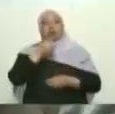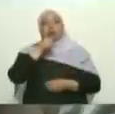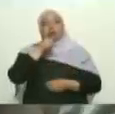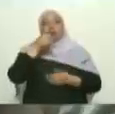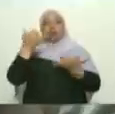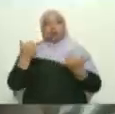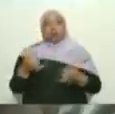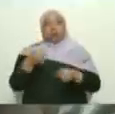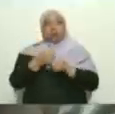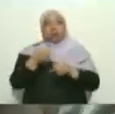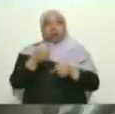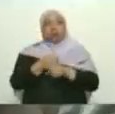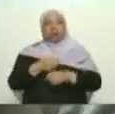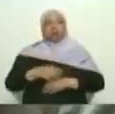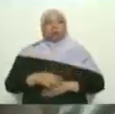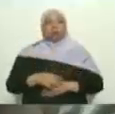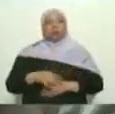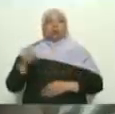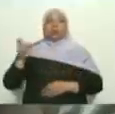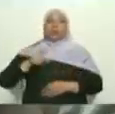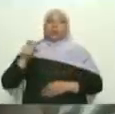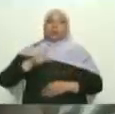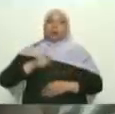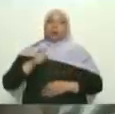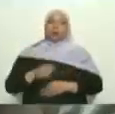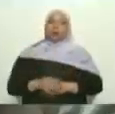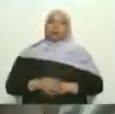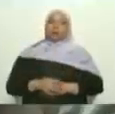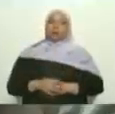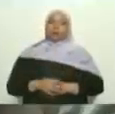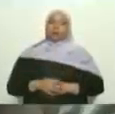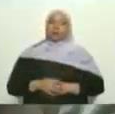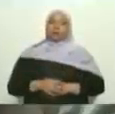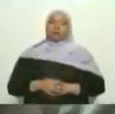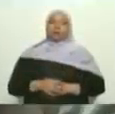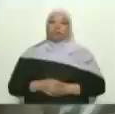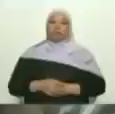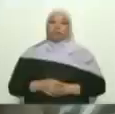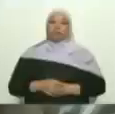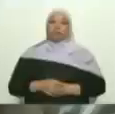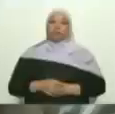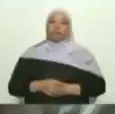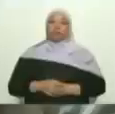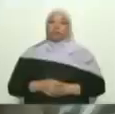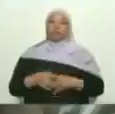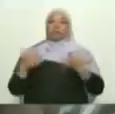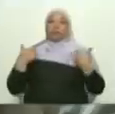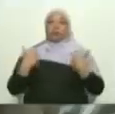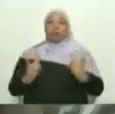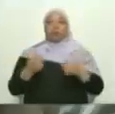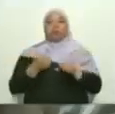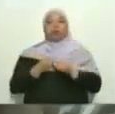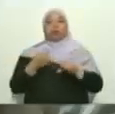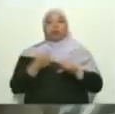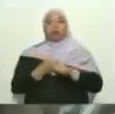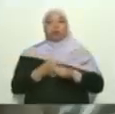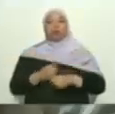sido algo incesante, algo que ha desgastado